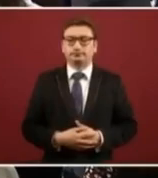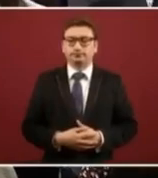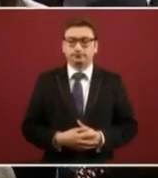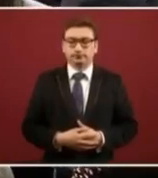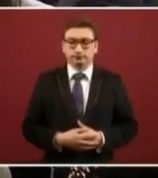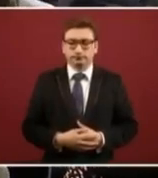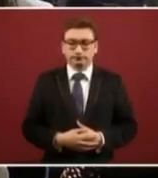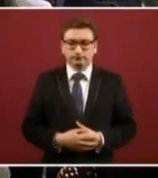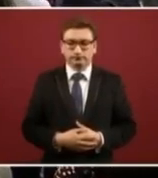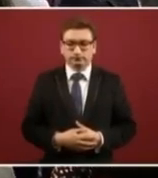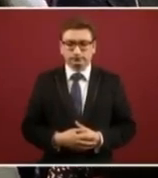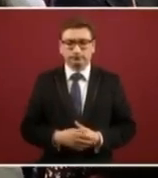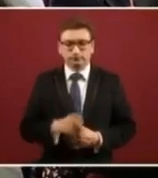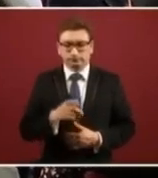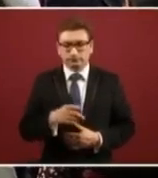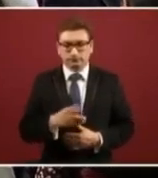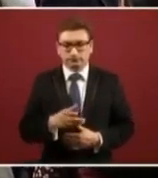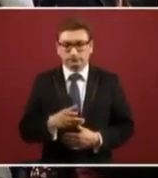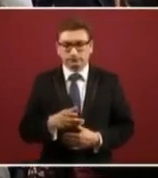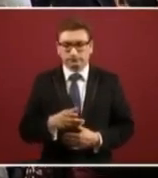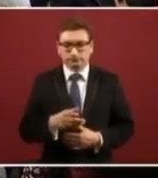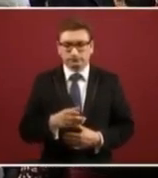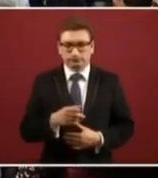mande sobre el tema, vamos.